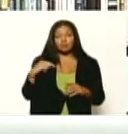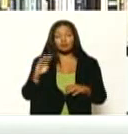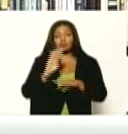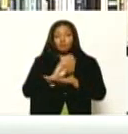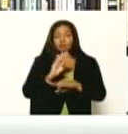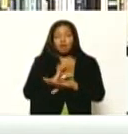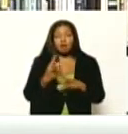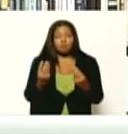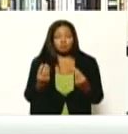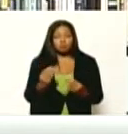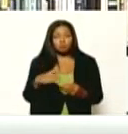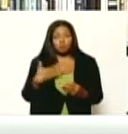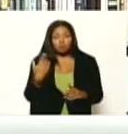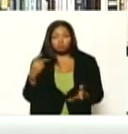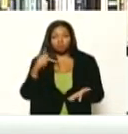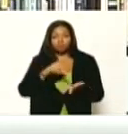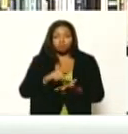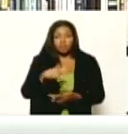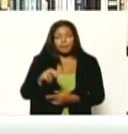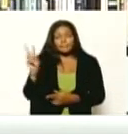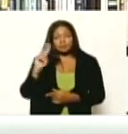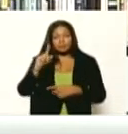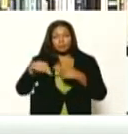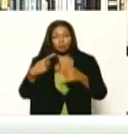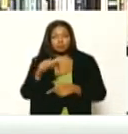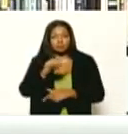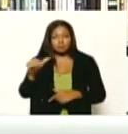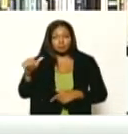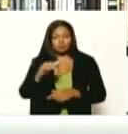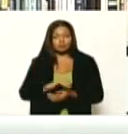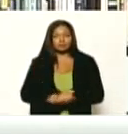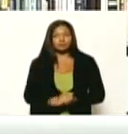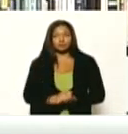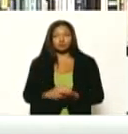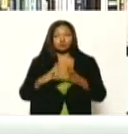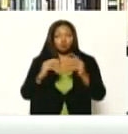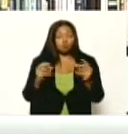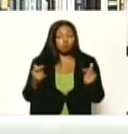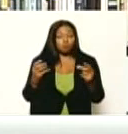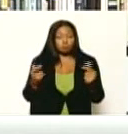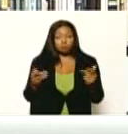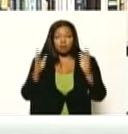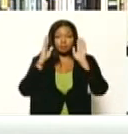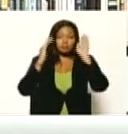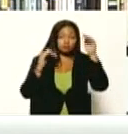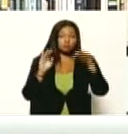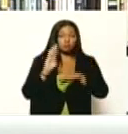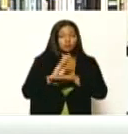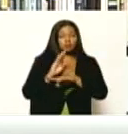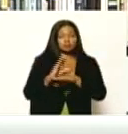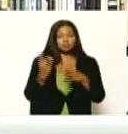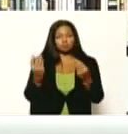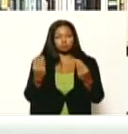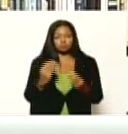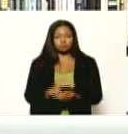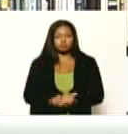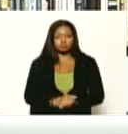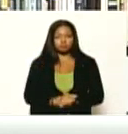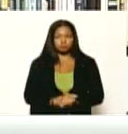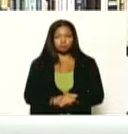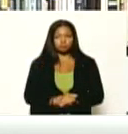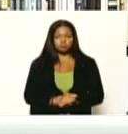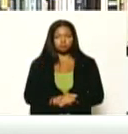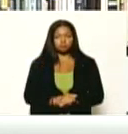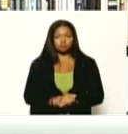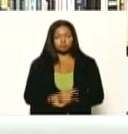probabilidad que pudiera llegar a Venezuela en las próximas semanas. Todo el mundo mosca, pues, a cuidarse, todo el mundo.